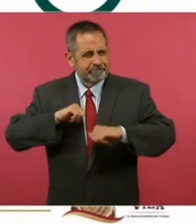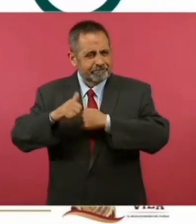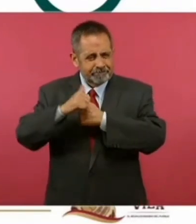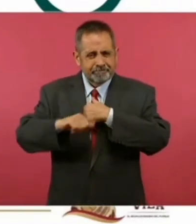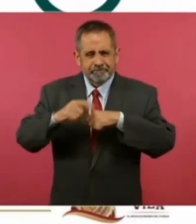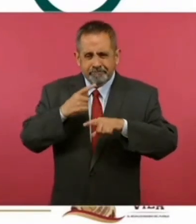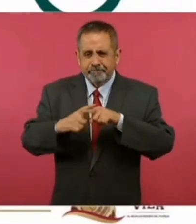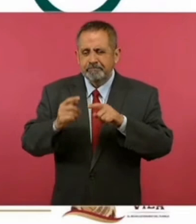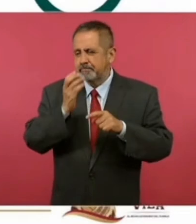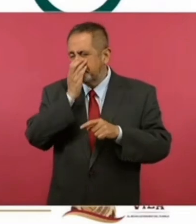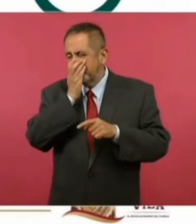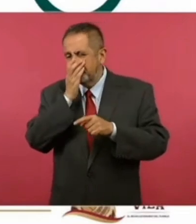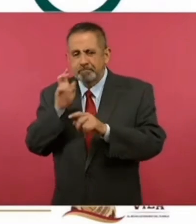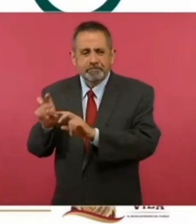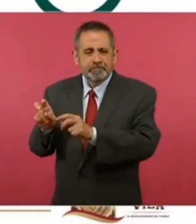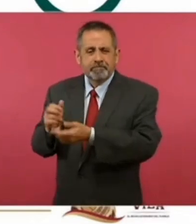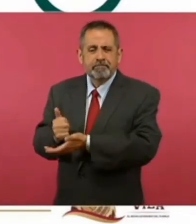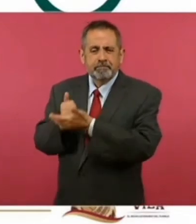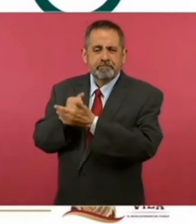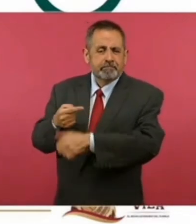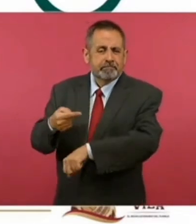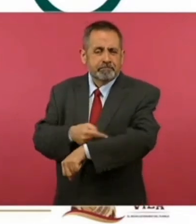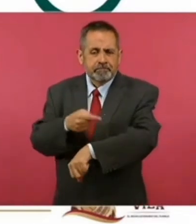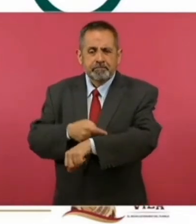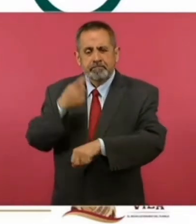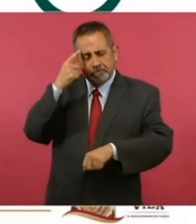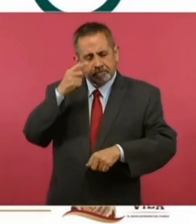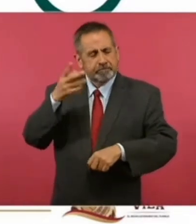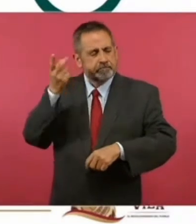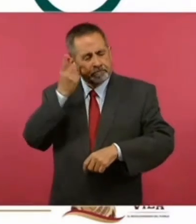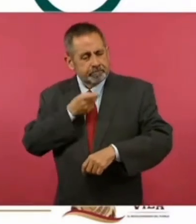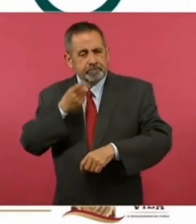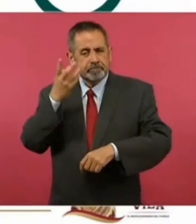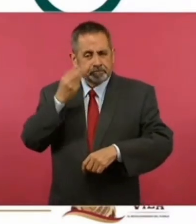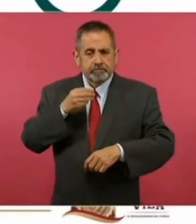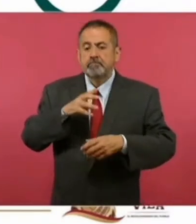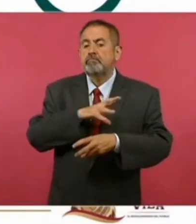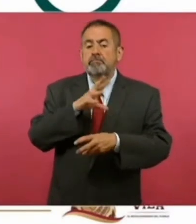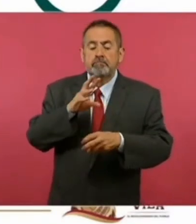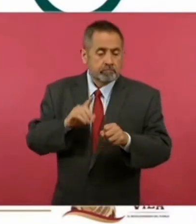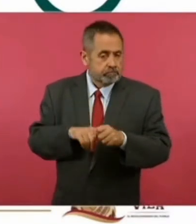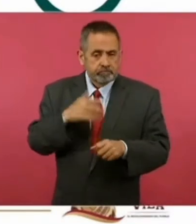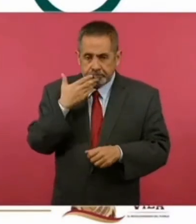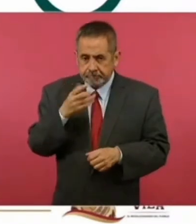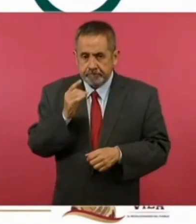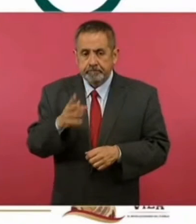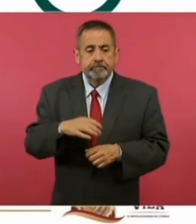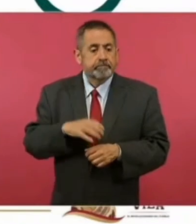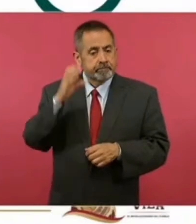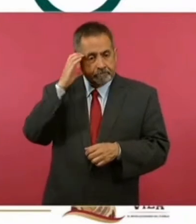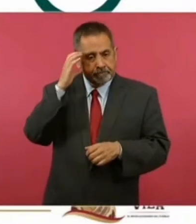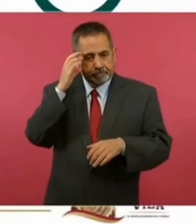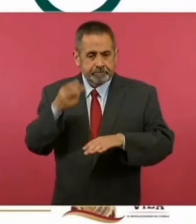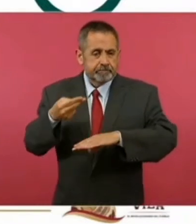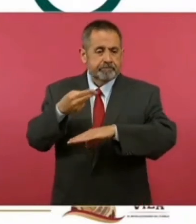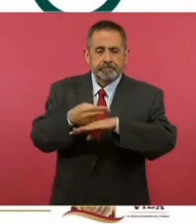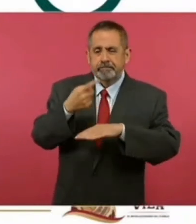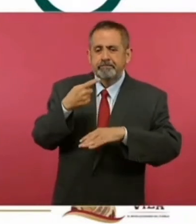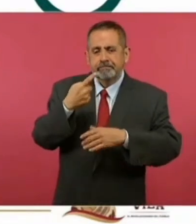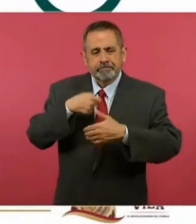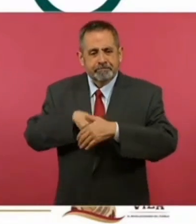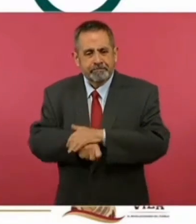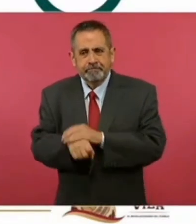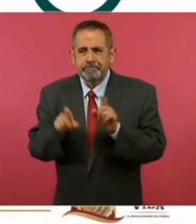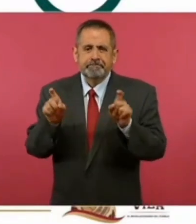de anestesia que eran muy importantes para poder operar plenamente los quirófanos camas obstétricas ventiladores de